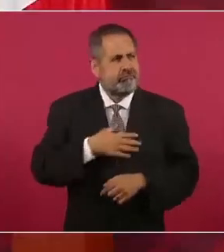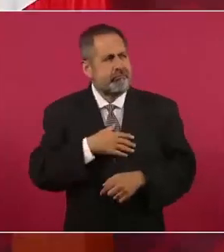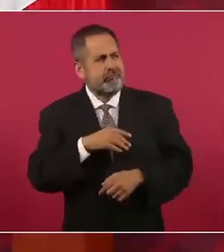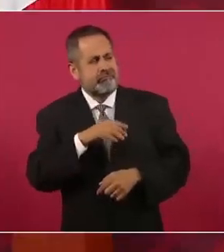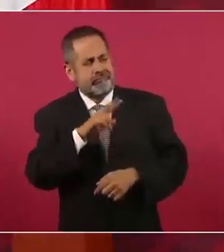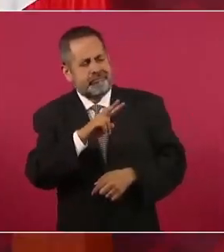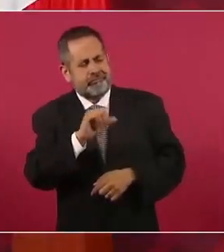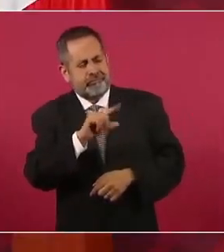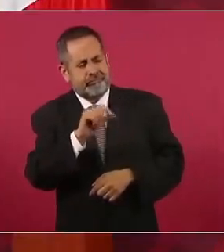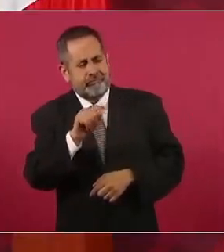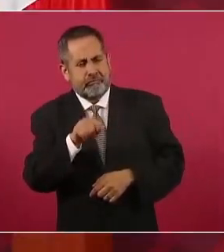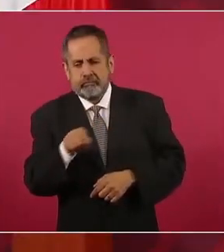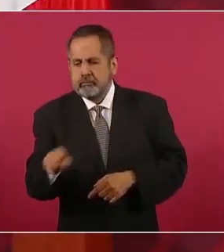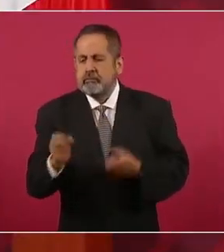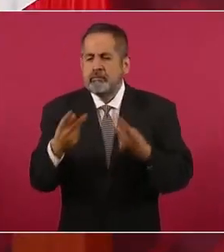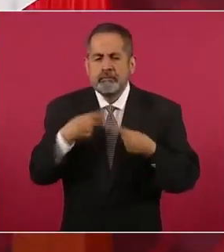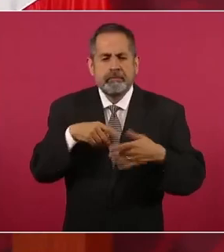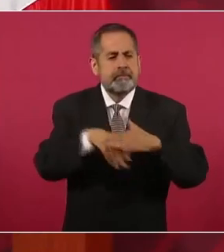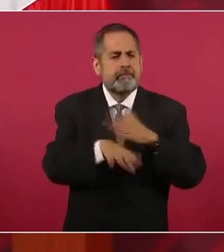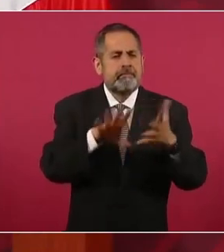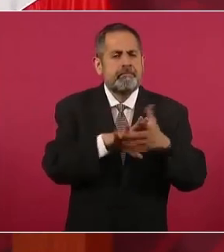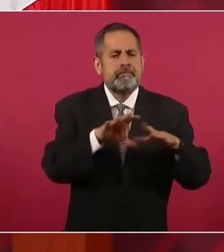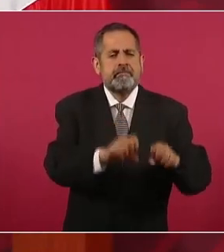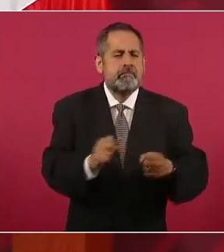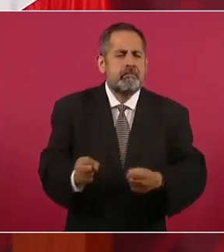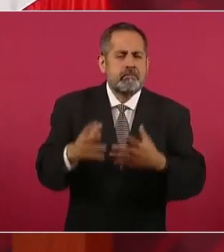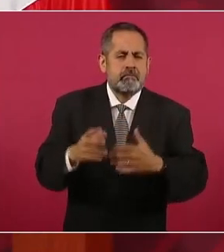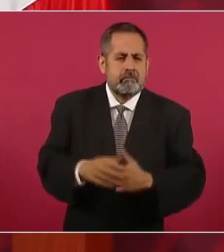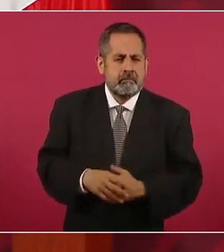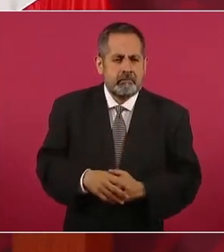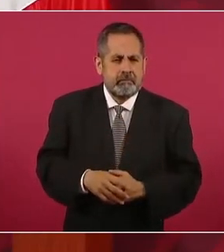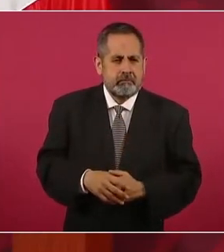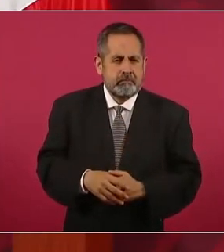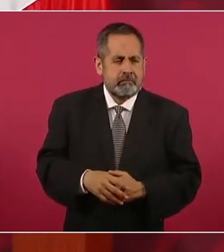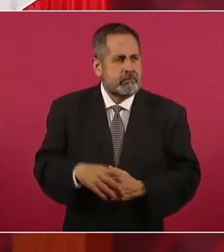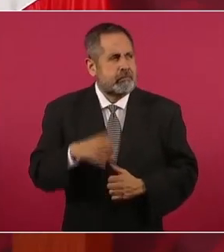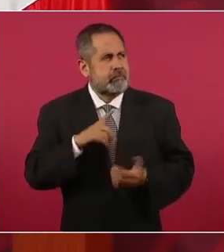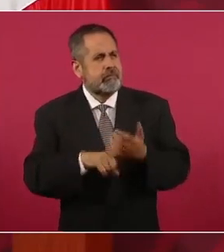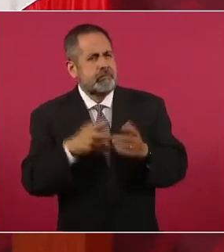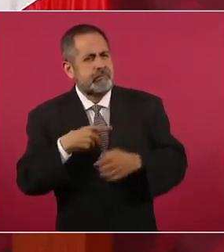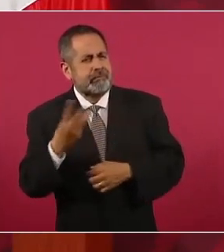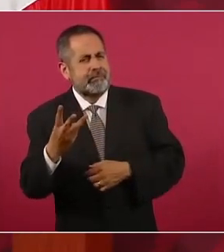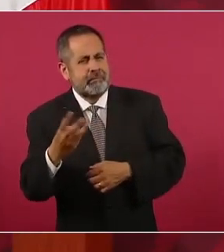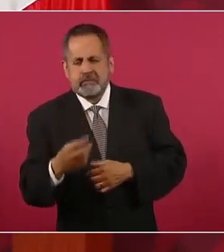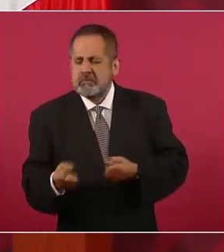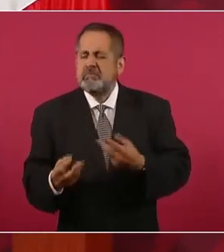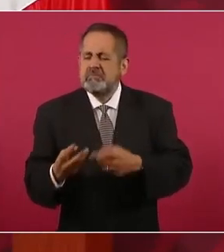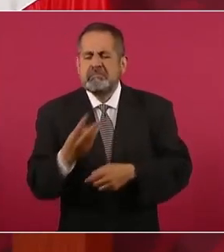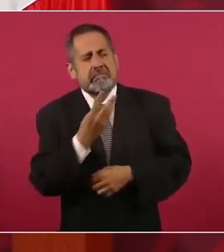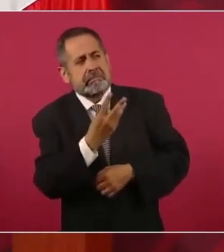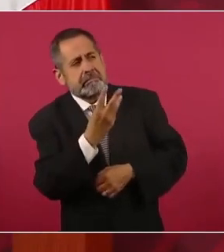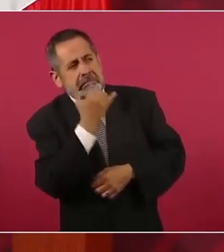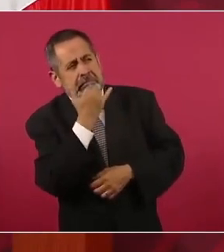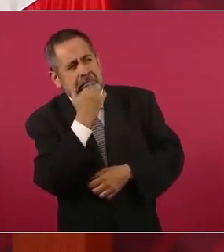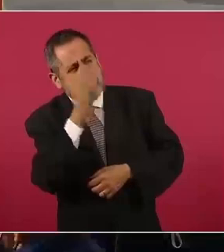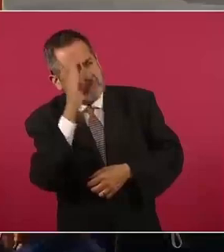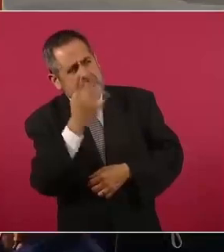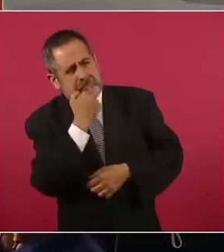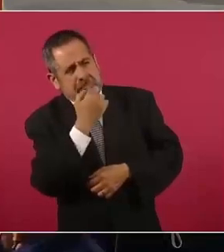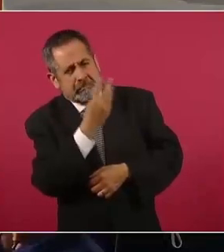Israel Vallarta. ¿Cuántas gente tienes secuestradas aquí? Tres. ¿Cuántas? Tres, señor. ¿Cuántas tienes secuestradas? Tres, señor. Órale.